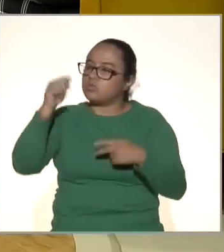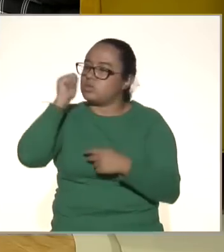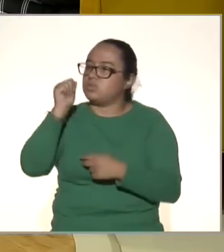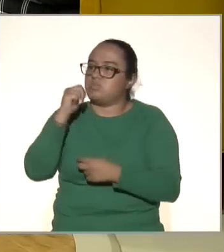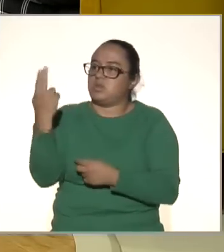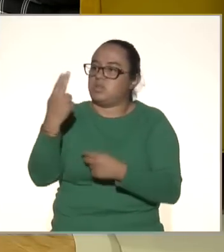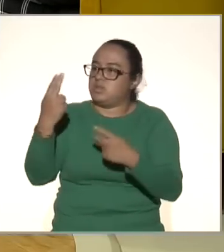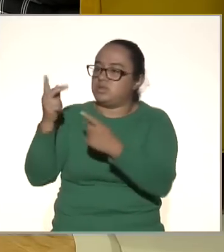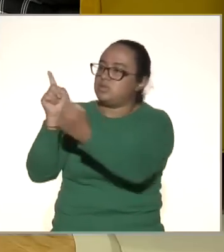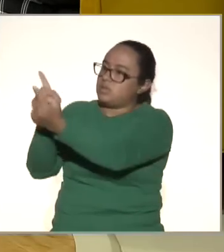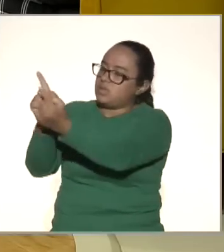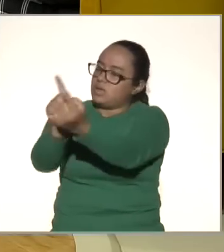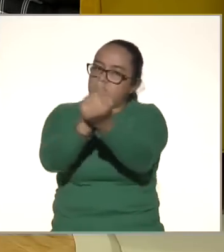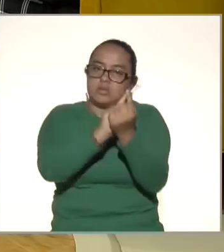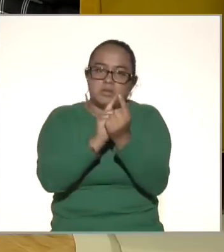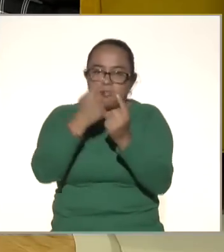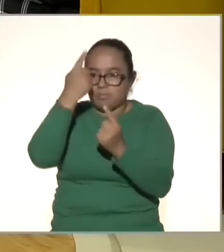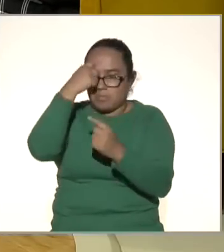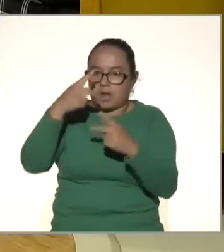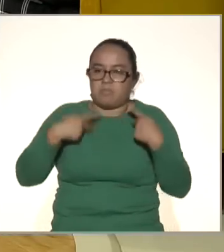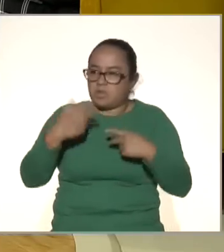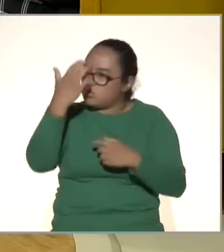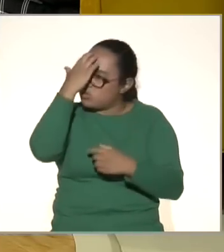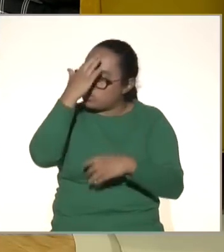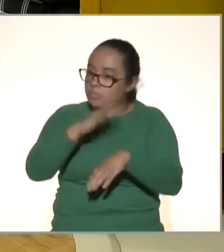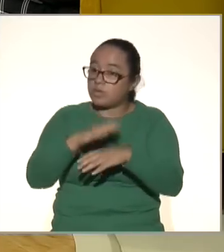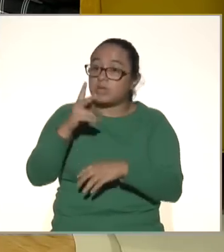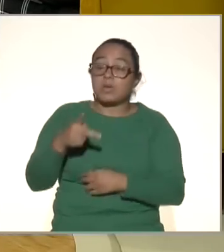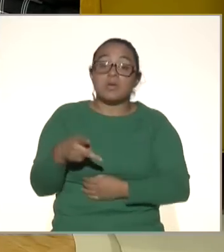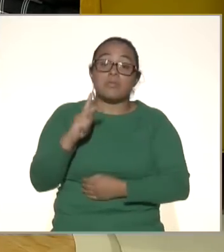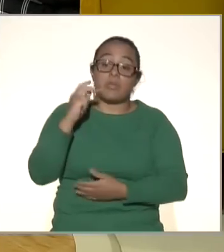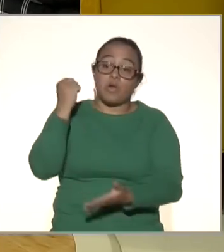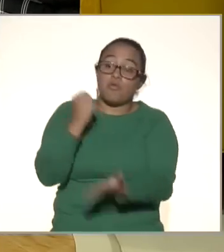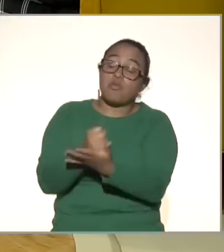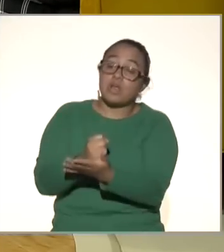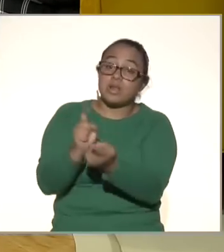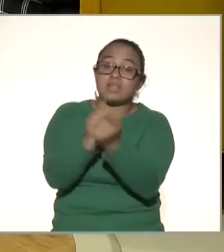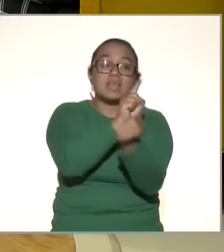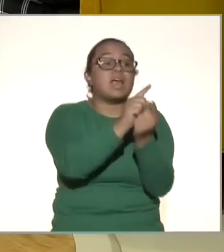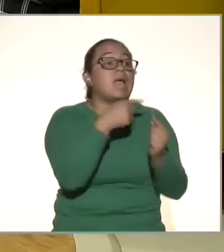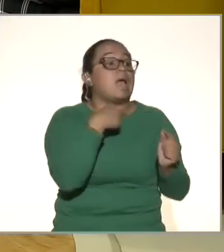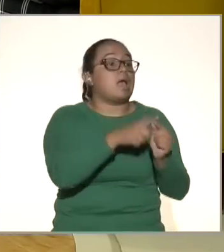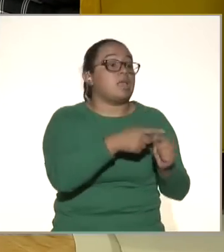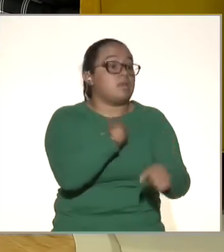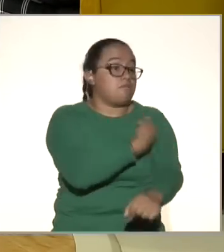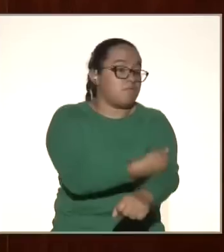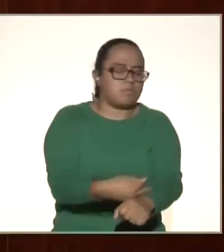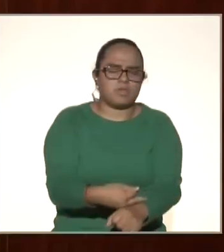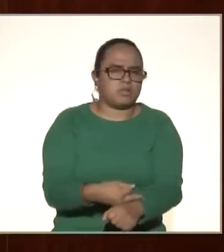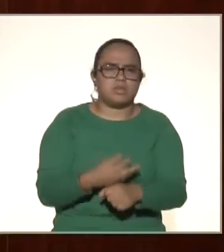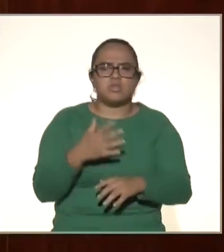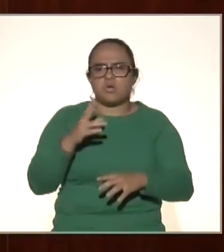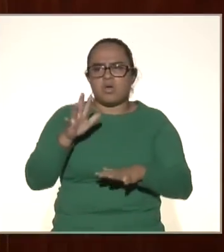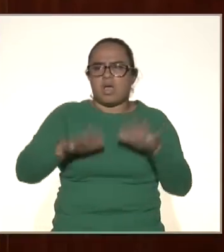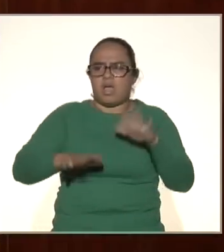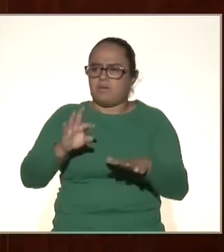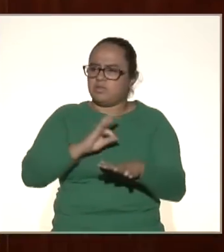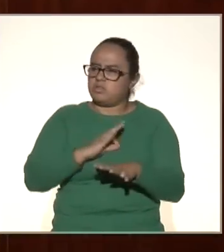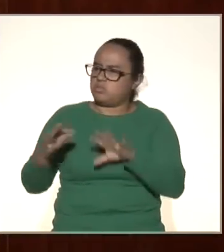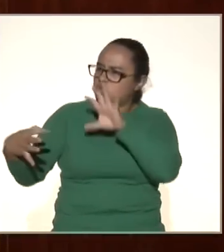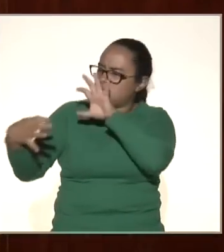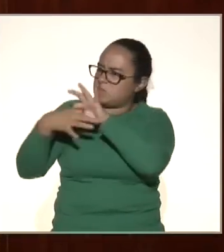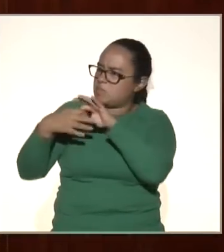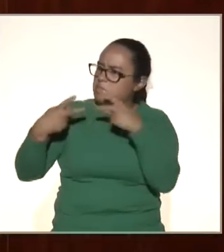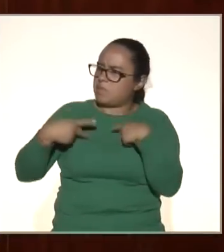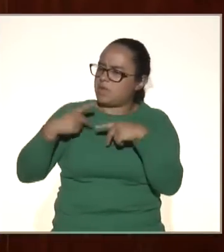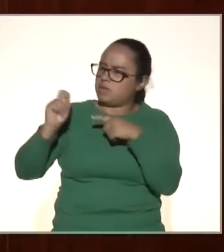tiempo, ¿no? Y que no necesariamente esa socialización tiene que ser con nuestra familia. Podemos allegarnos de personas distintas